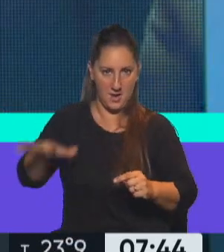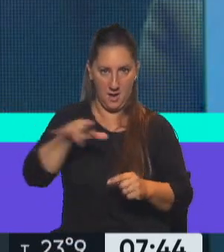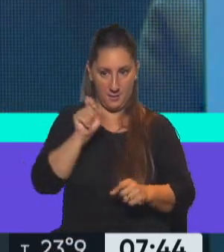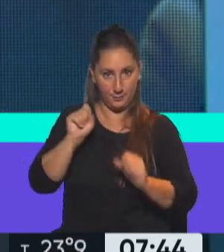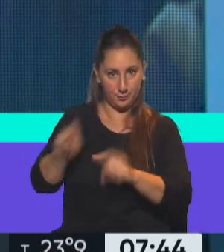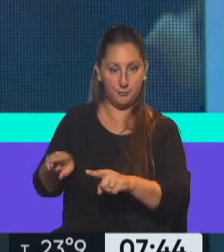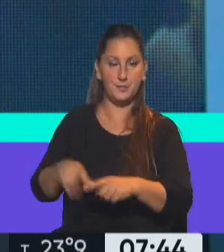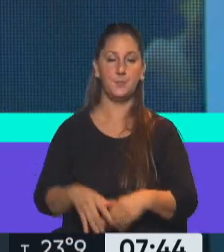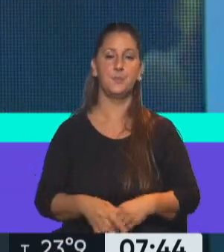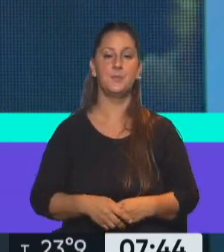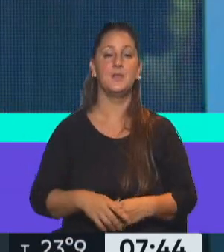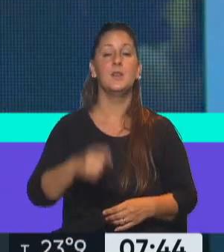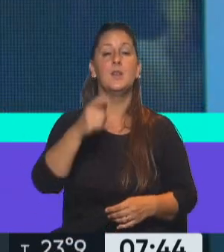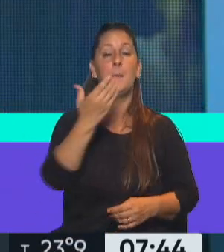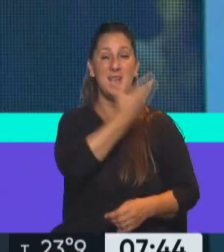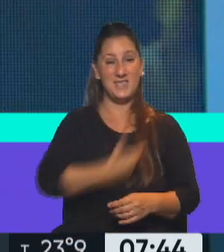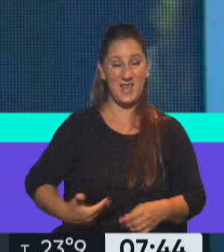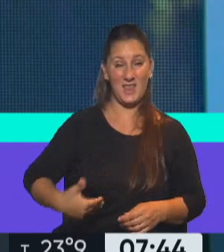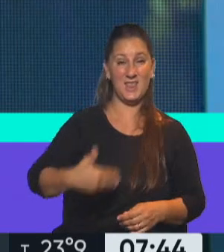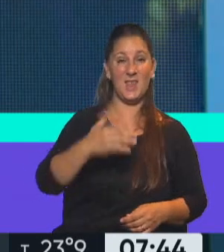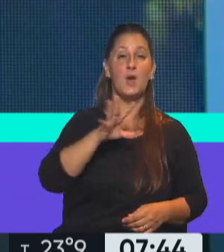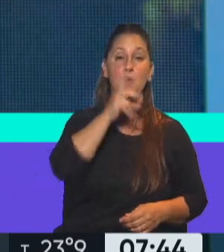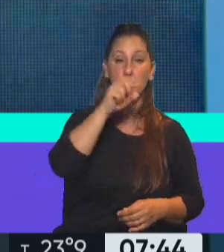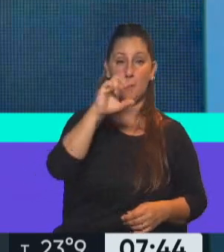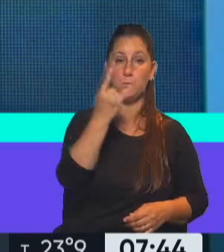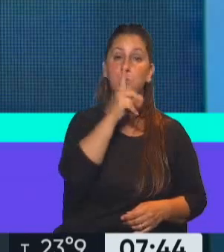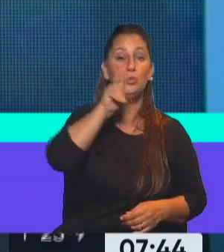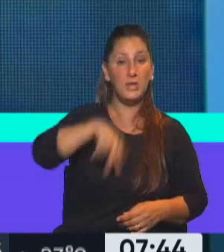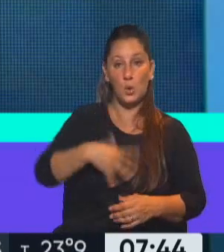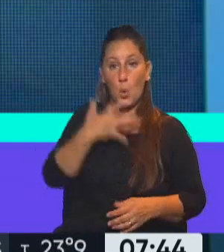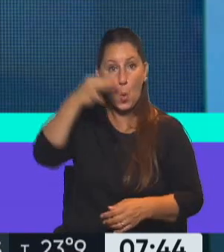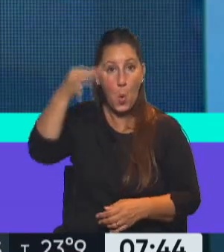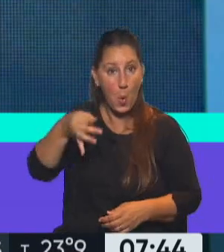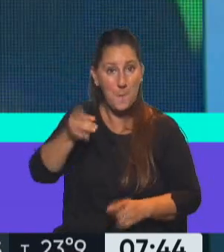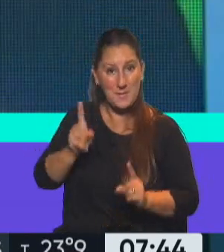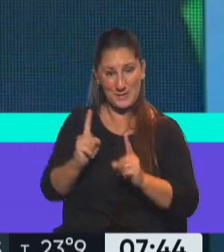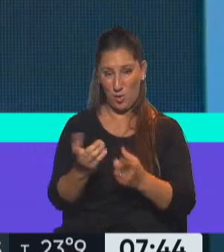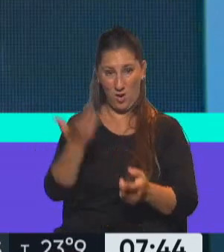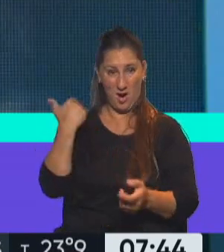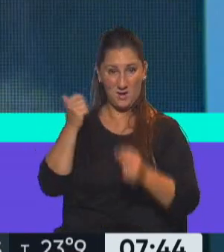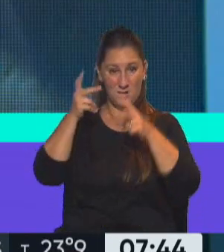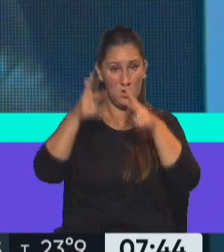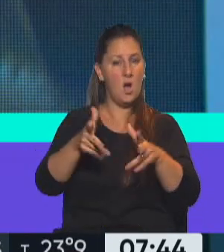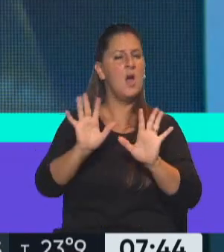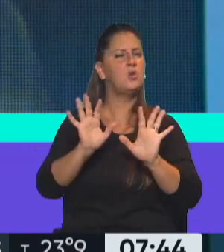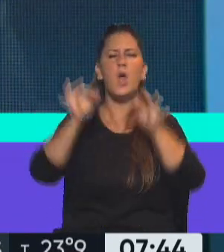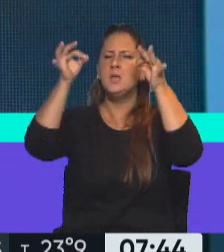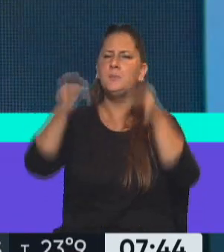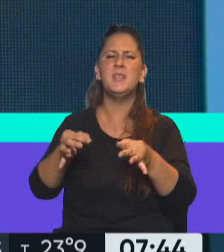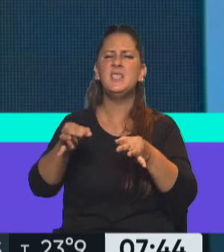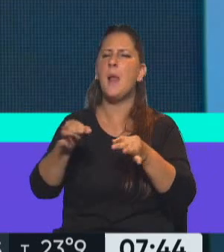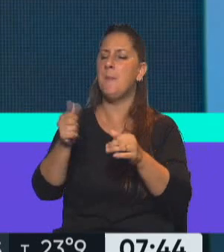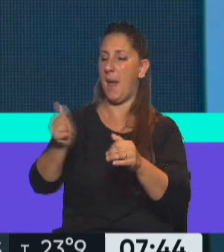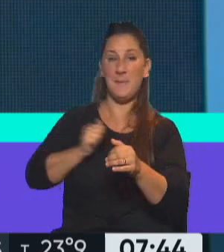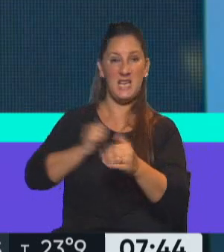Ucrania. Si Putin cumple con lo que dijo ayer, que se trata de una misión especial para